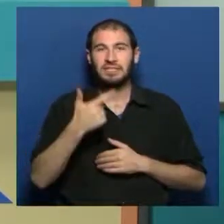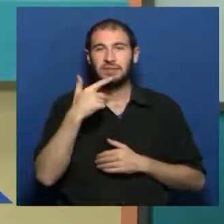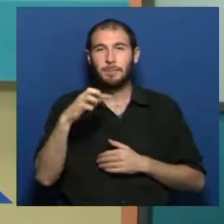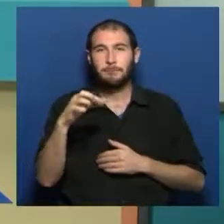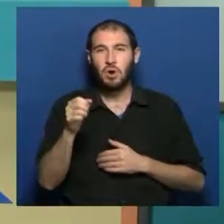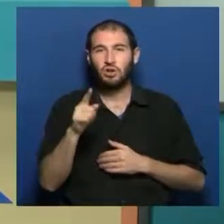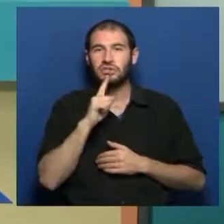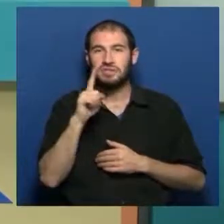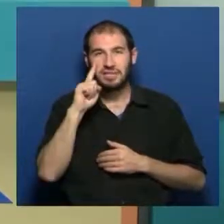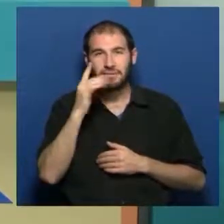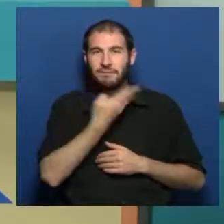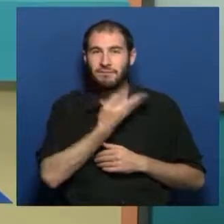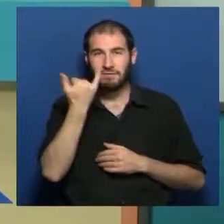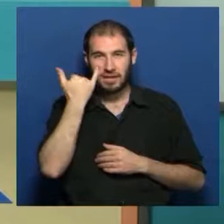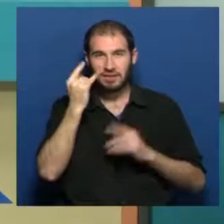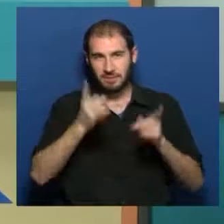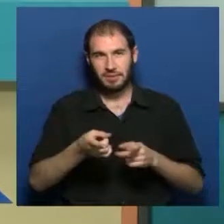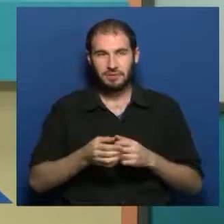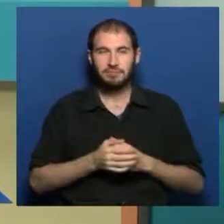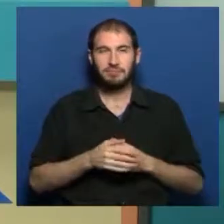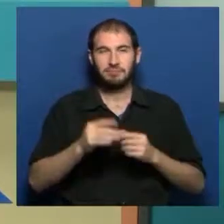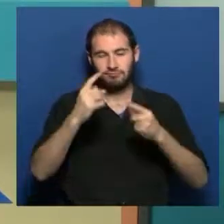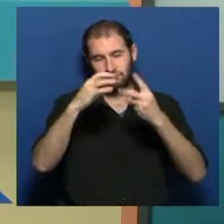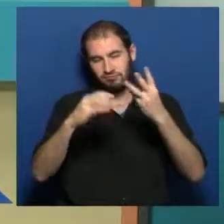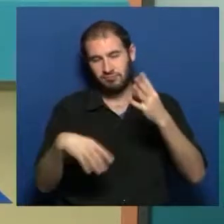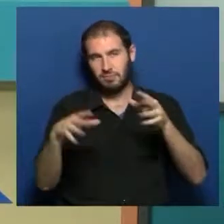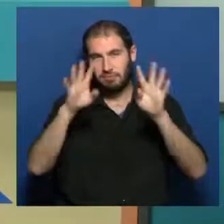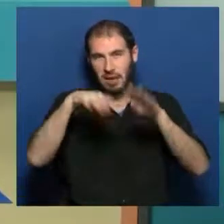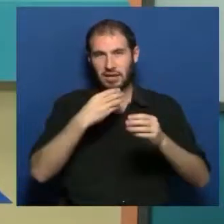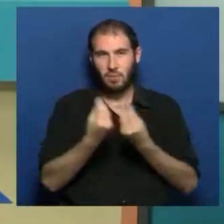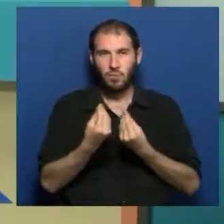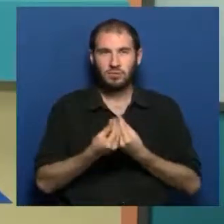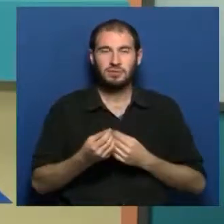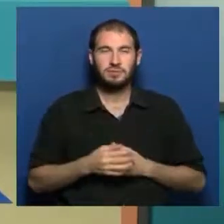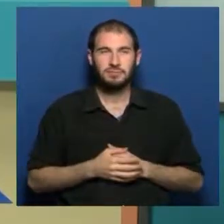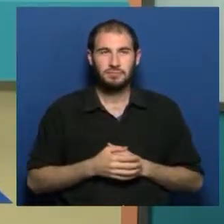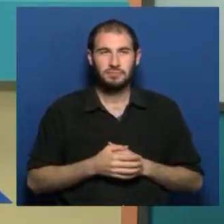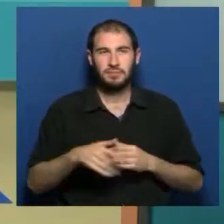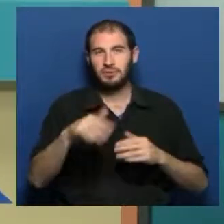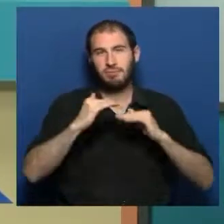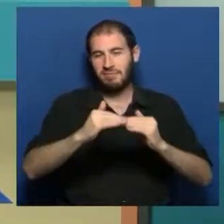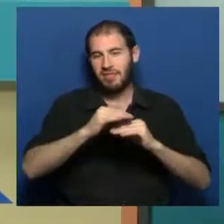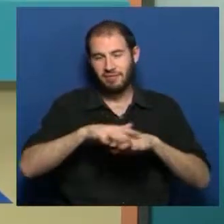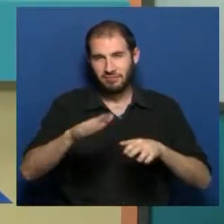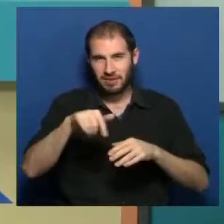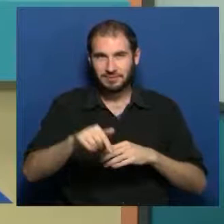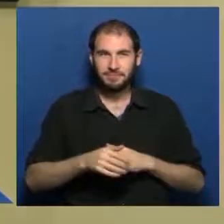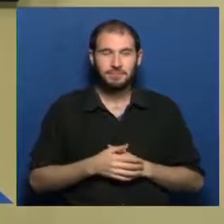En Spotify. ¿En Spotify también? También está. Está en Deezer, todas esas redes. Plataformas.